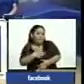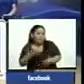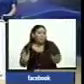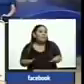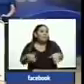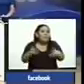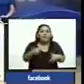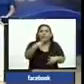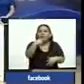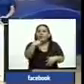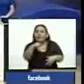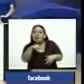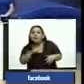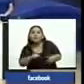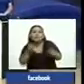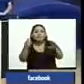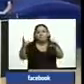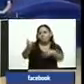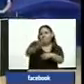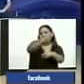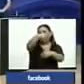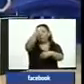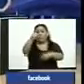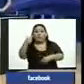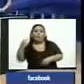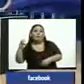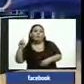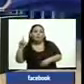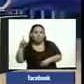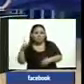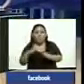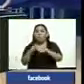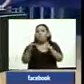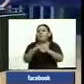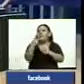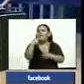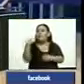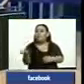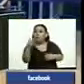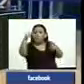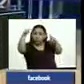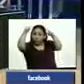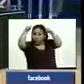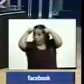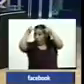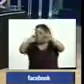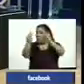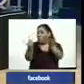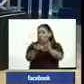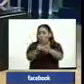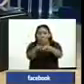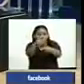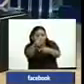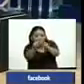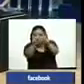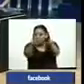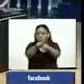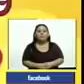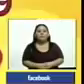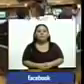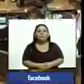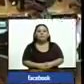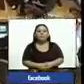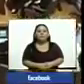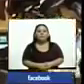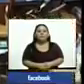Los nominados a los Golden Gloves y por supuesto de la nueva Miss Universo 2019, así que no nos cambie, vamos a iniciar con nuestros titulares.